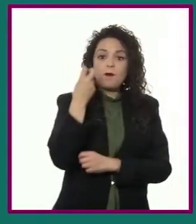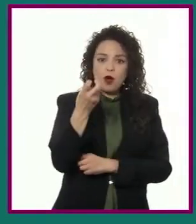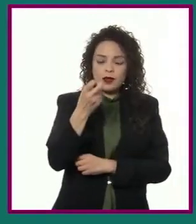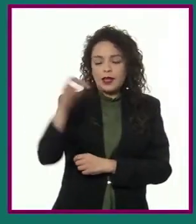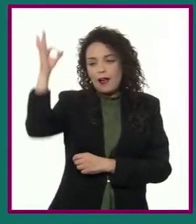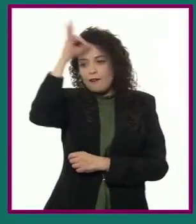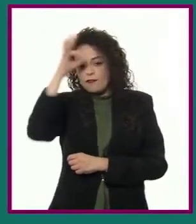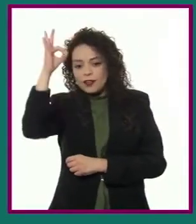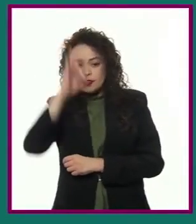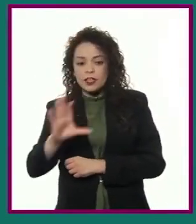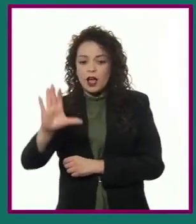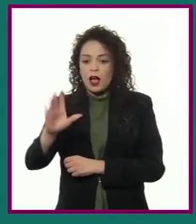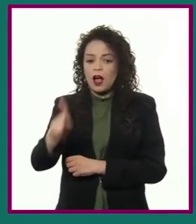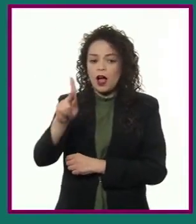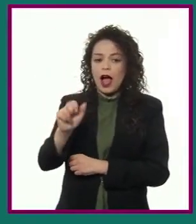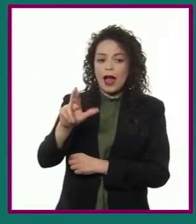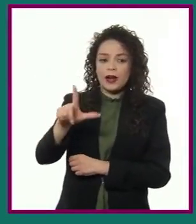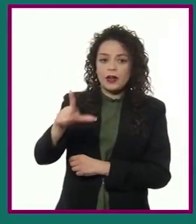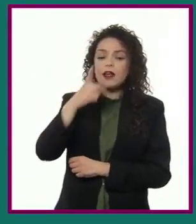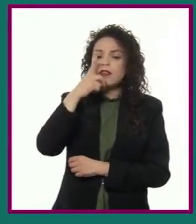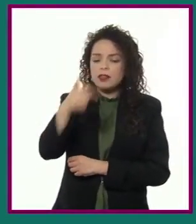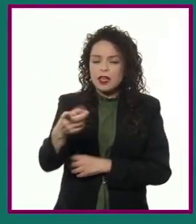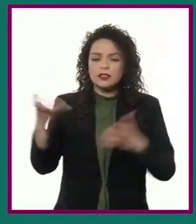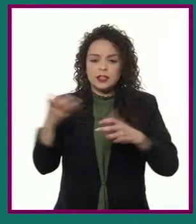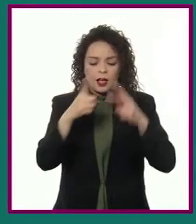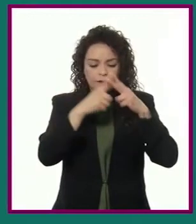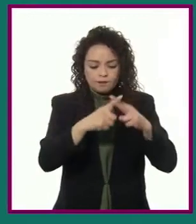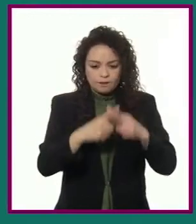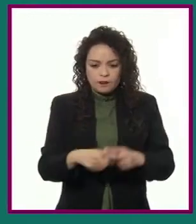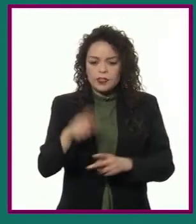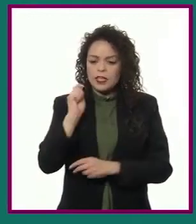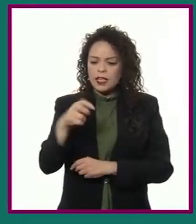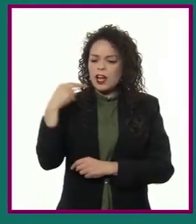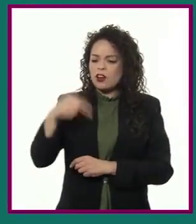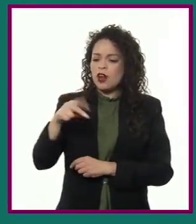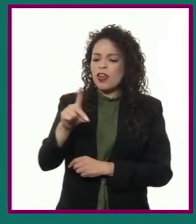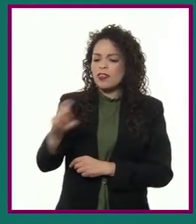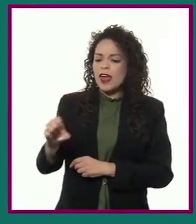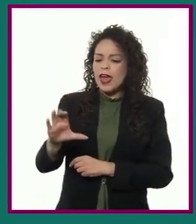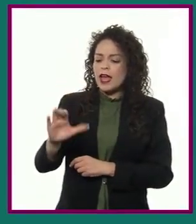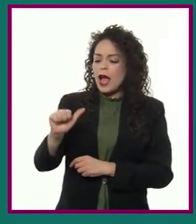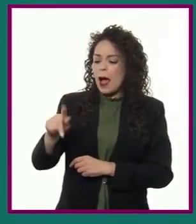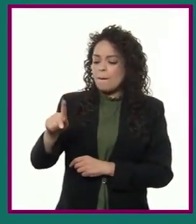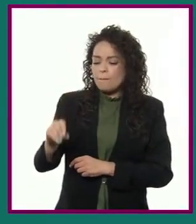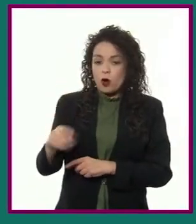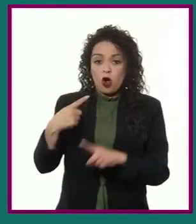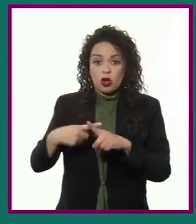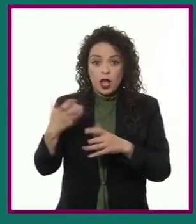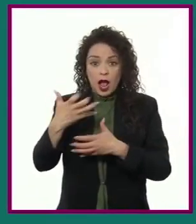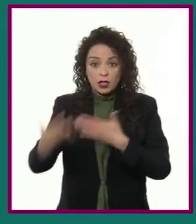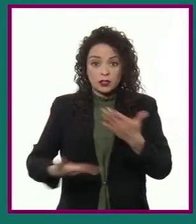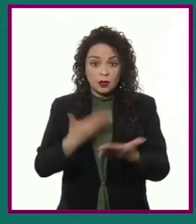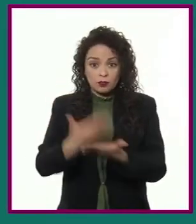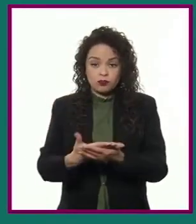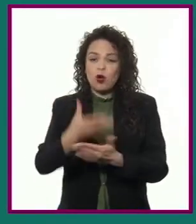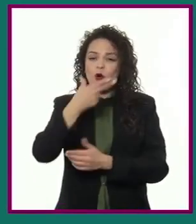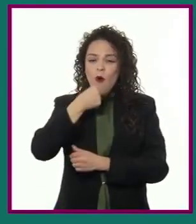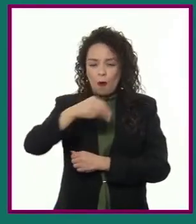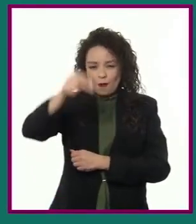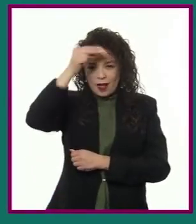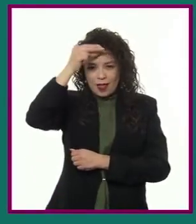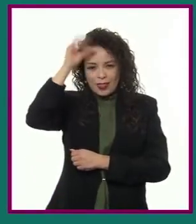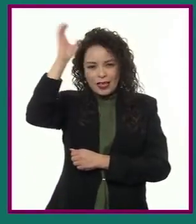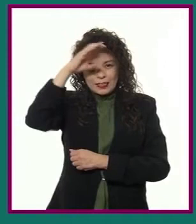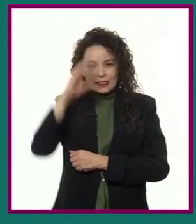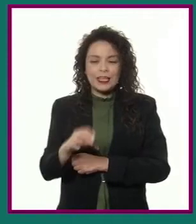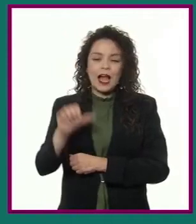propuso resolver las llamadas ecuaciones de campo que proponía Einstein y encontró algo sorprendente,